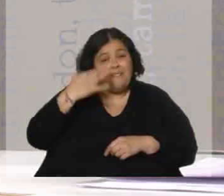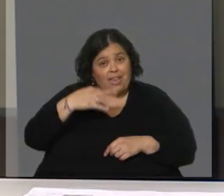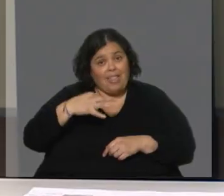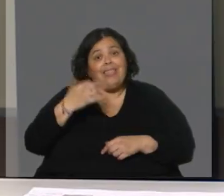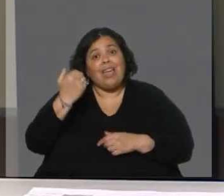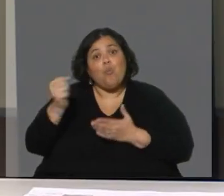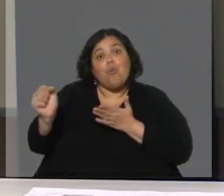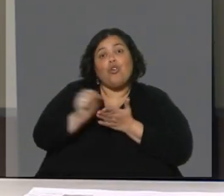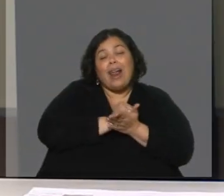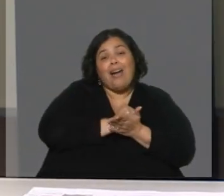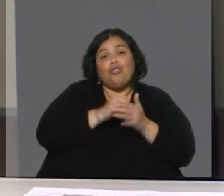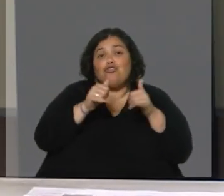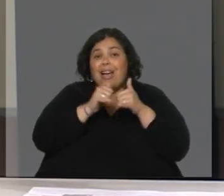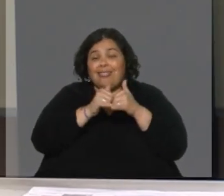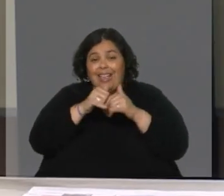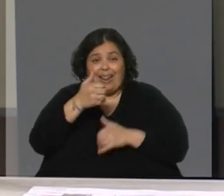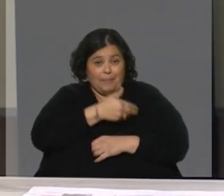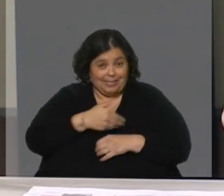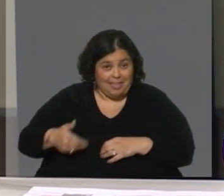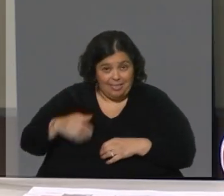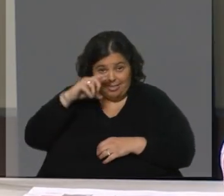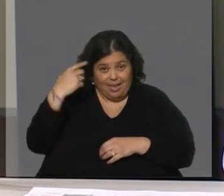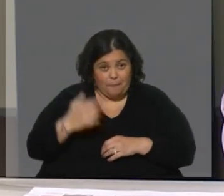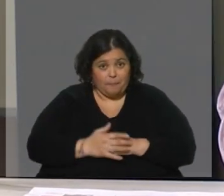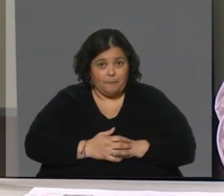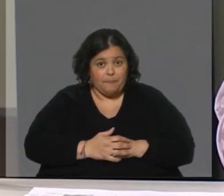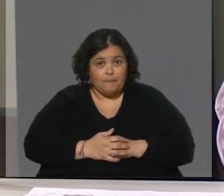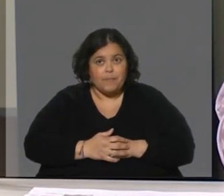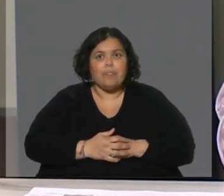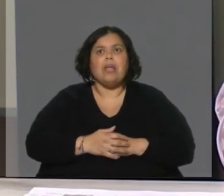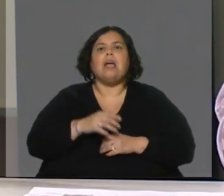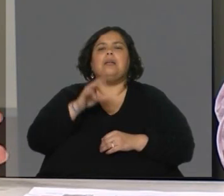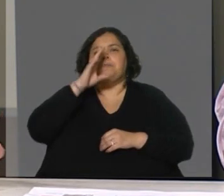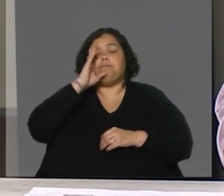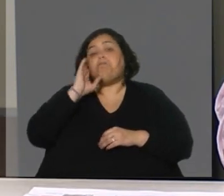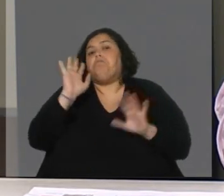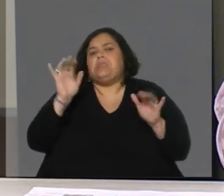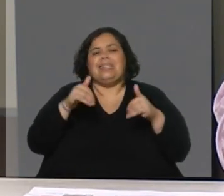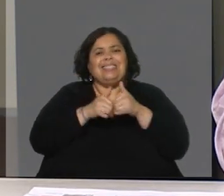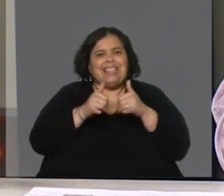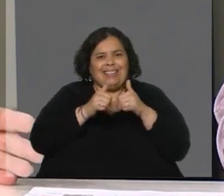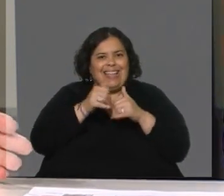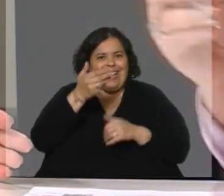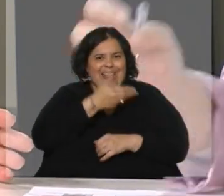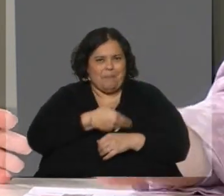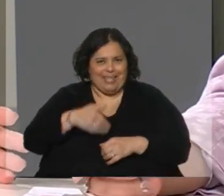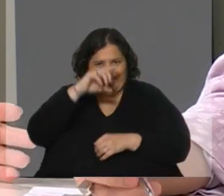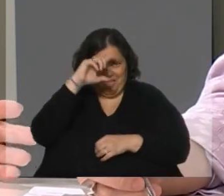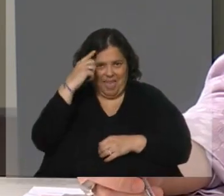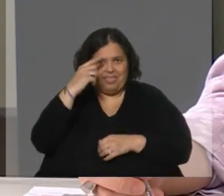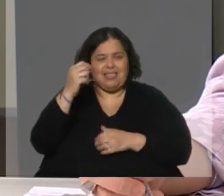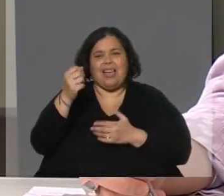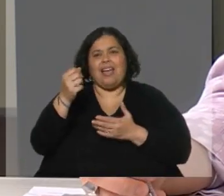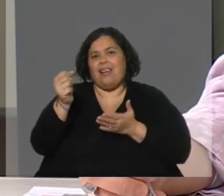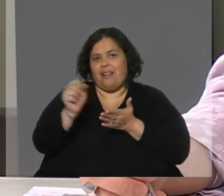borrados a ver que hay chat del presidente guardado todos los que están recuperados con